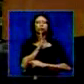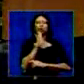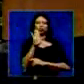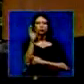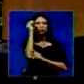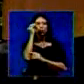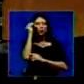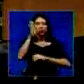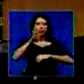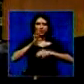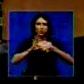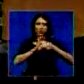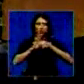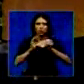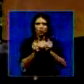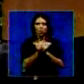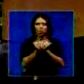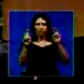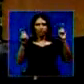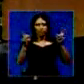de vista sobre el tema de hoy.